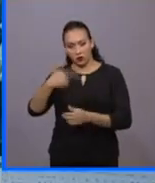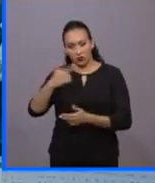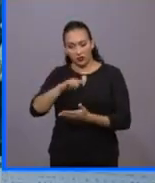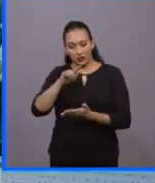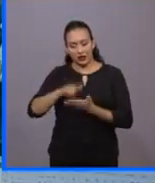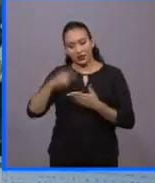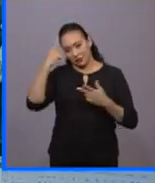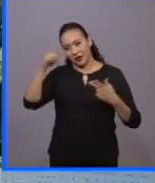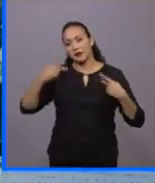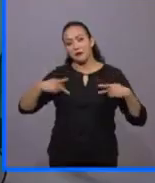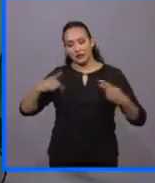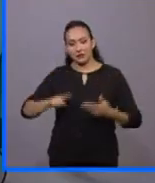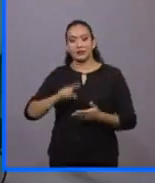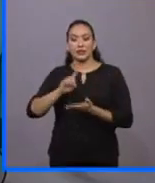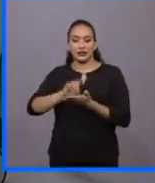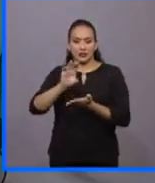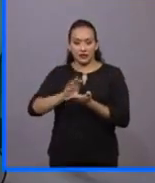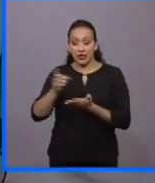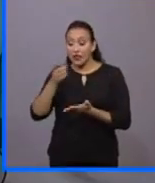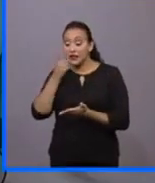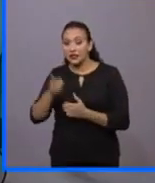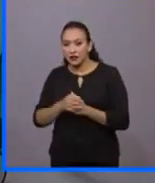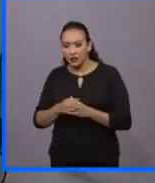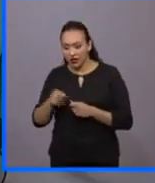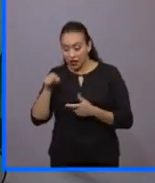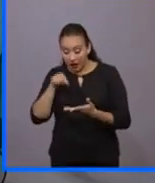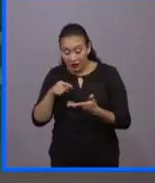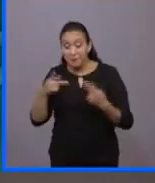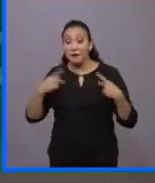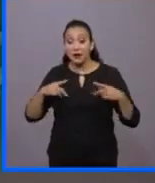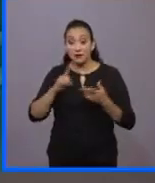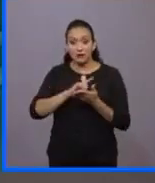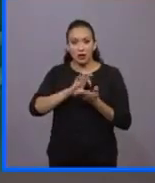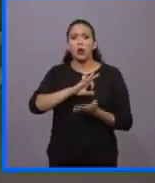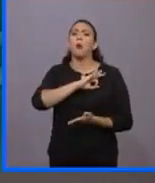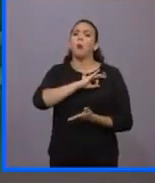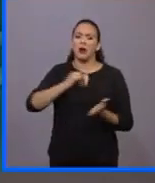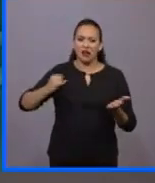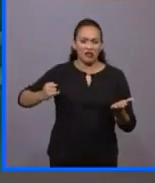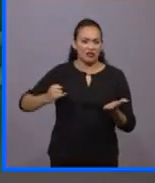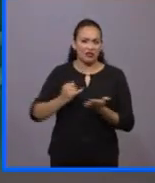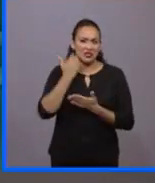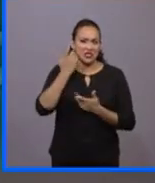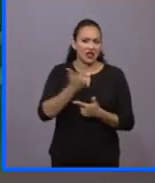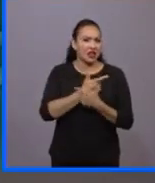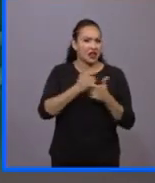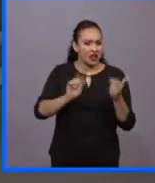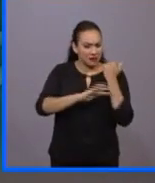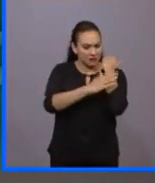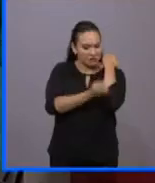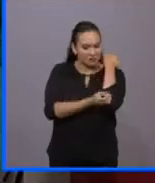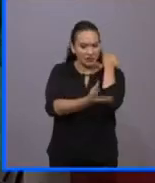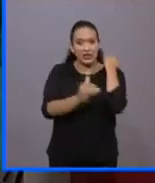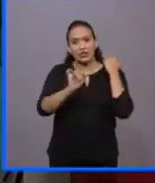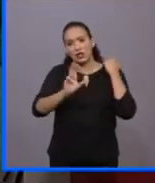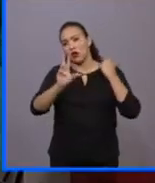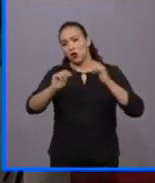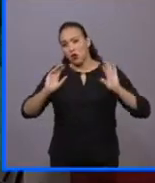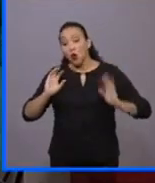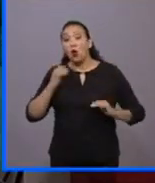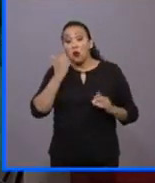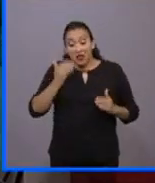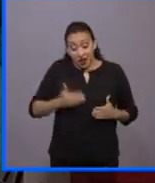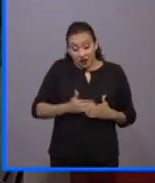de las Personas con Discapacidad, al anular su capacidad de decidir sobre interrumpir o no su embarazo, cuando el producto de la